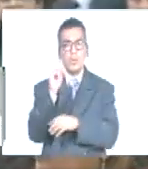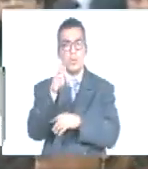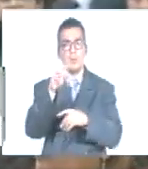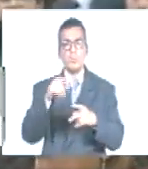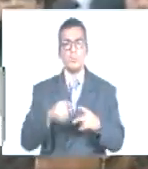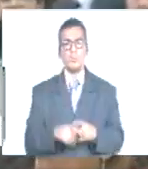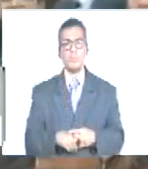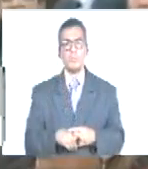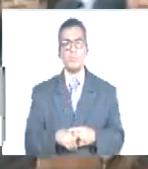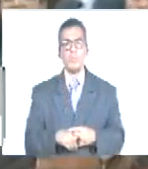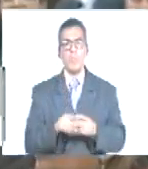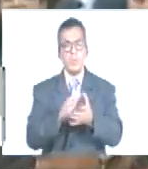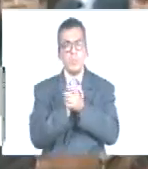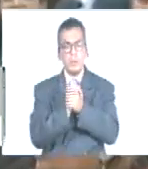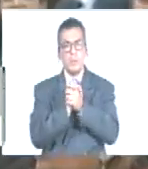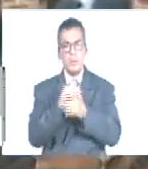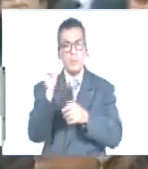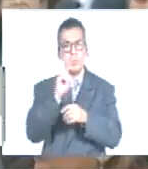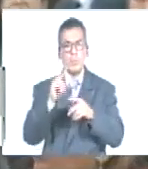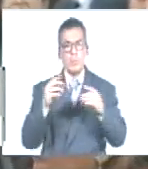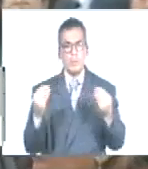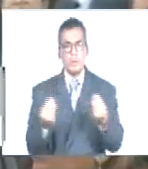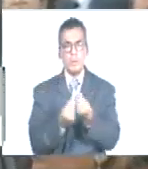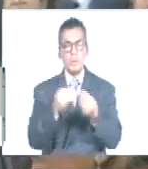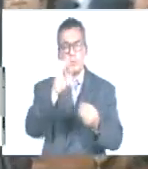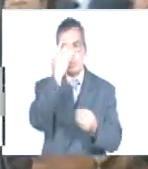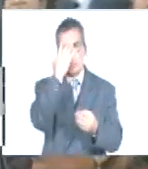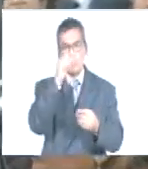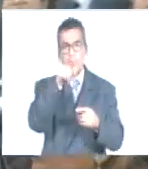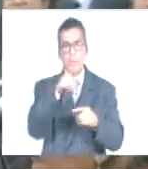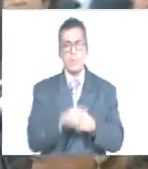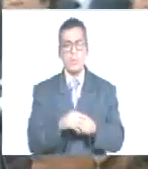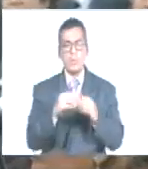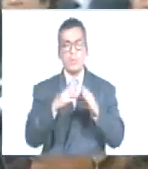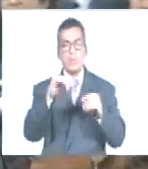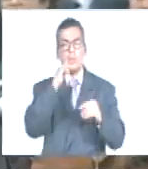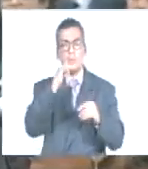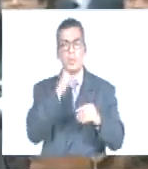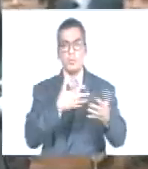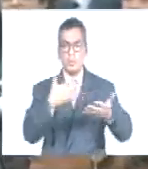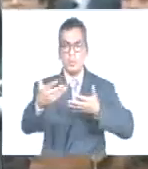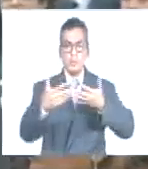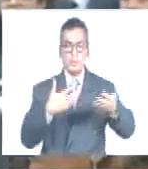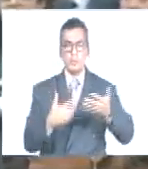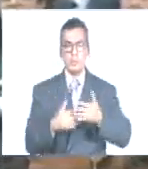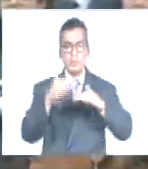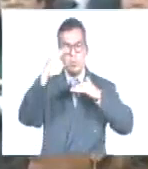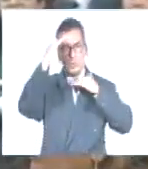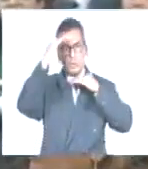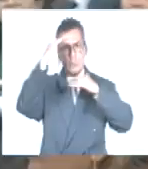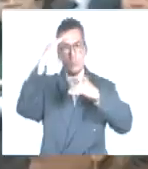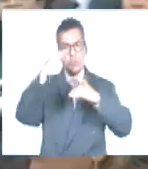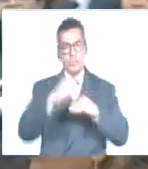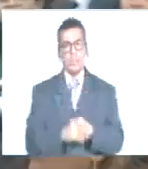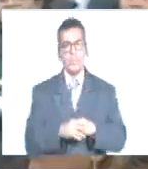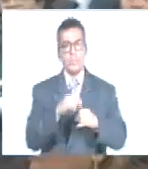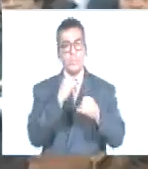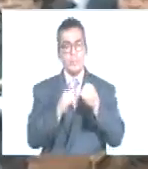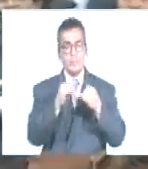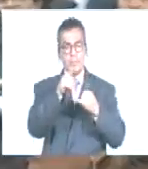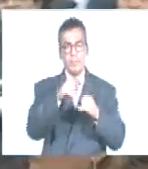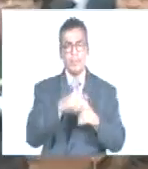de Amistad Venezuela la India hacerles llegar esta información, compartirla, saludar. Y